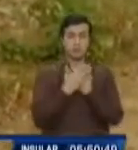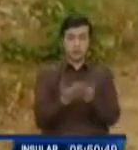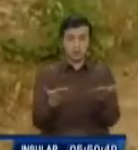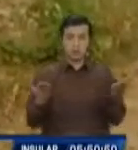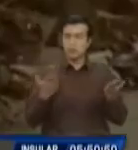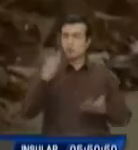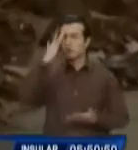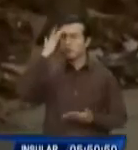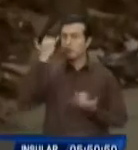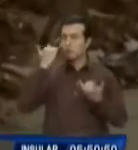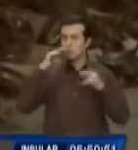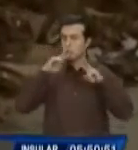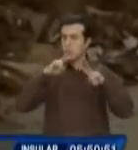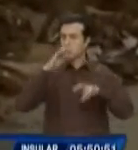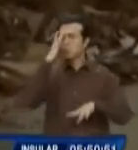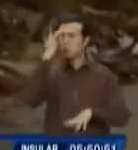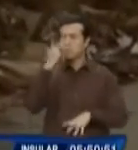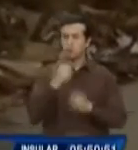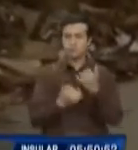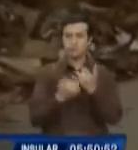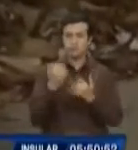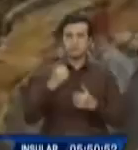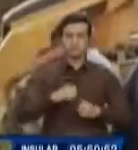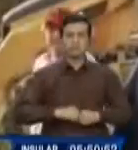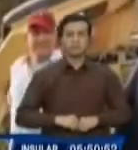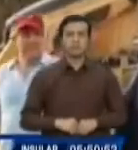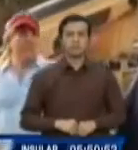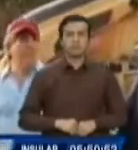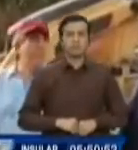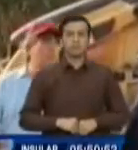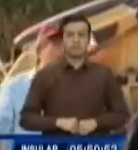este hecho son investigadas.